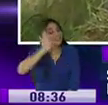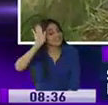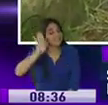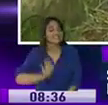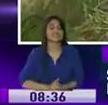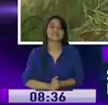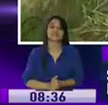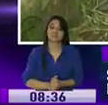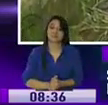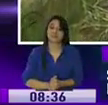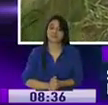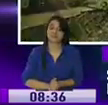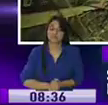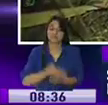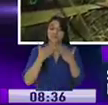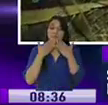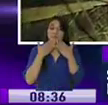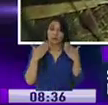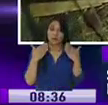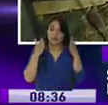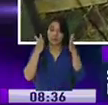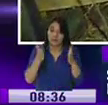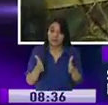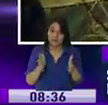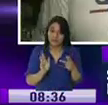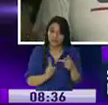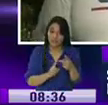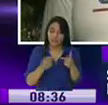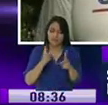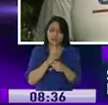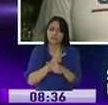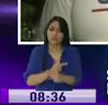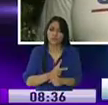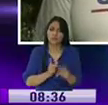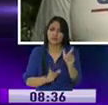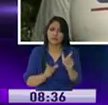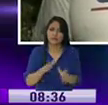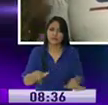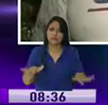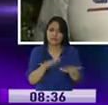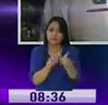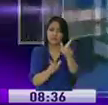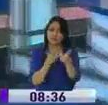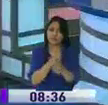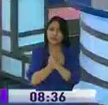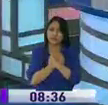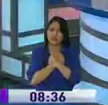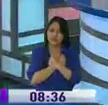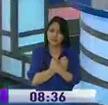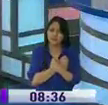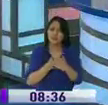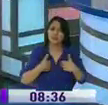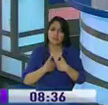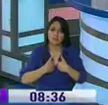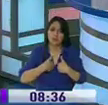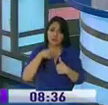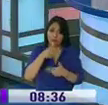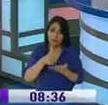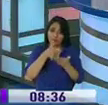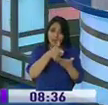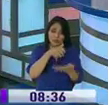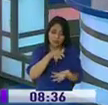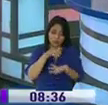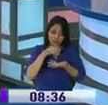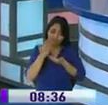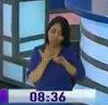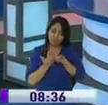entonces ser buena persona y parte de eso es cuidar también de los animalitos. Cuídelos, por favor, y a aquellas personas que puedan ayudar con la adopción de algunos